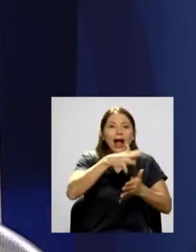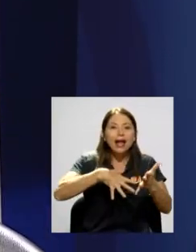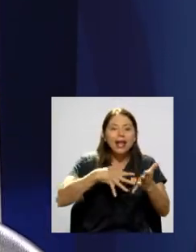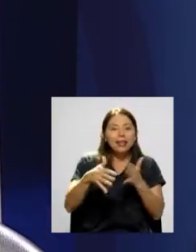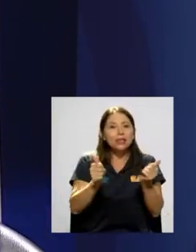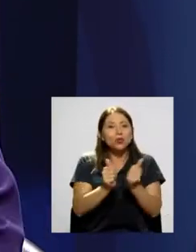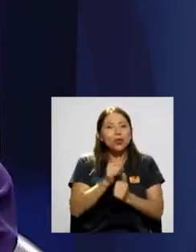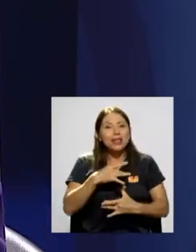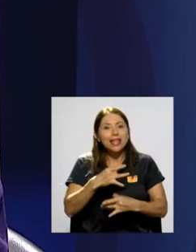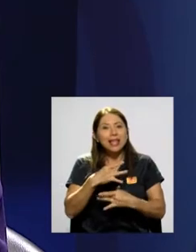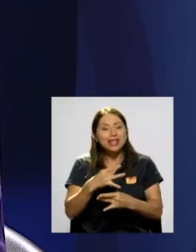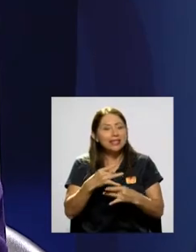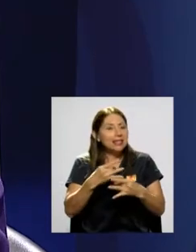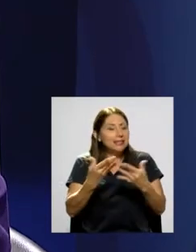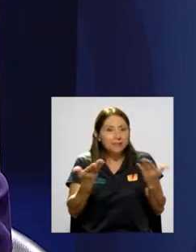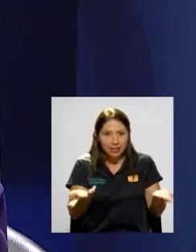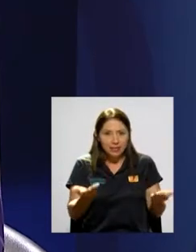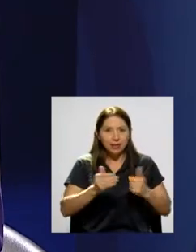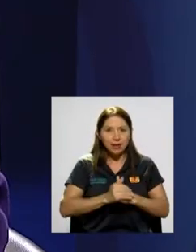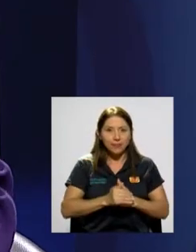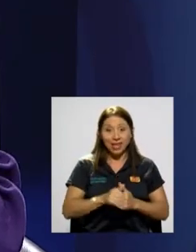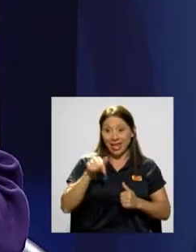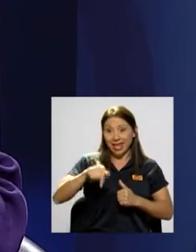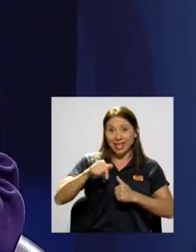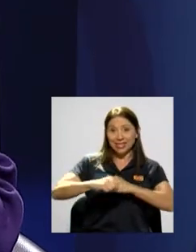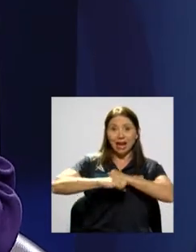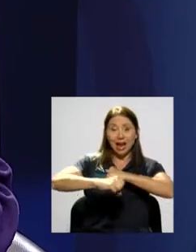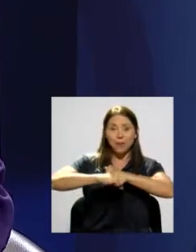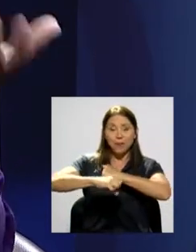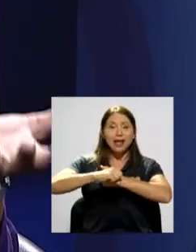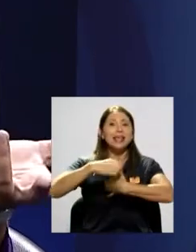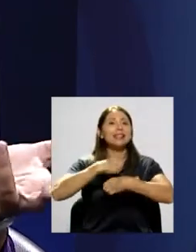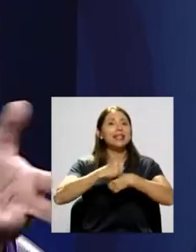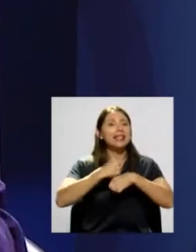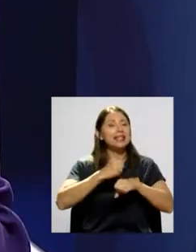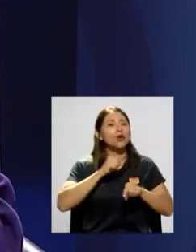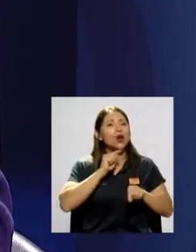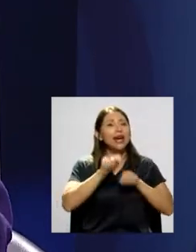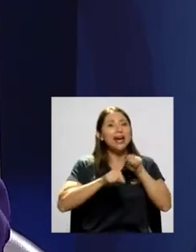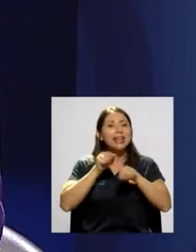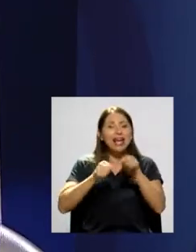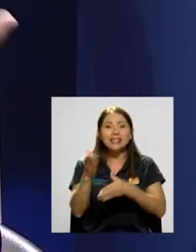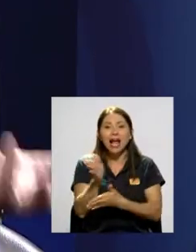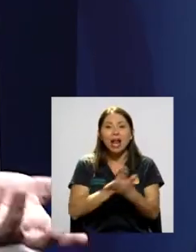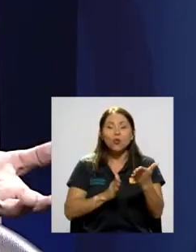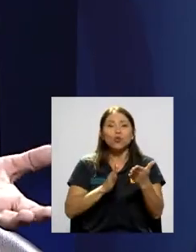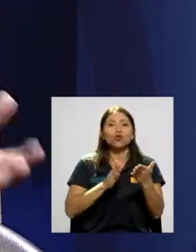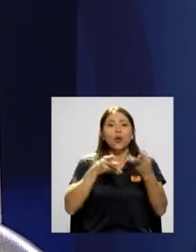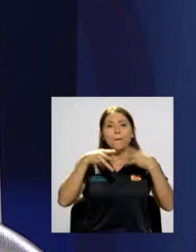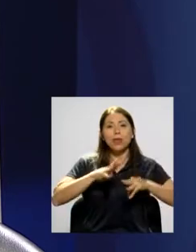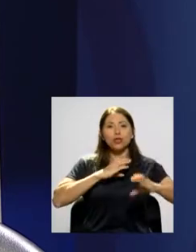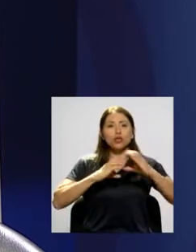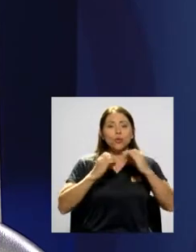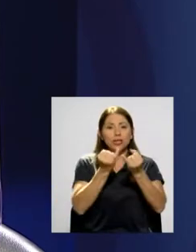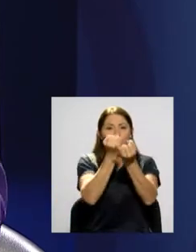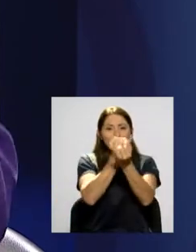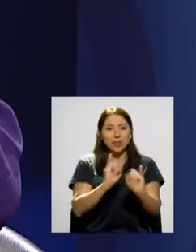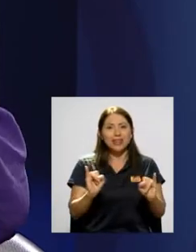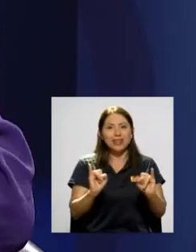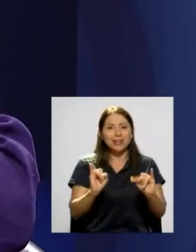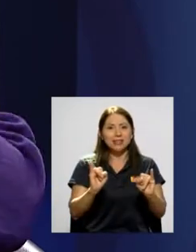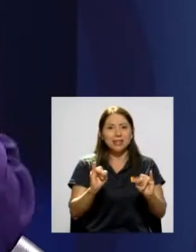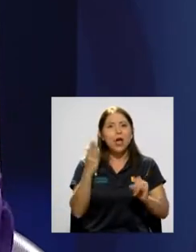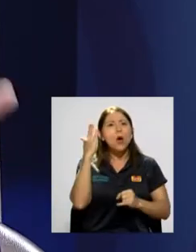y etcétera. Entonces, a mí me parece que durante esta campaña se le hicieron críticas a determinados medios independientes sobre por qué se